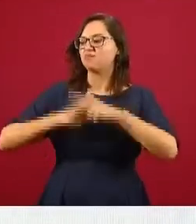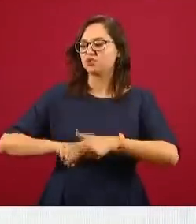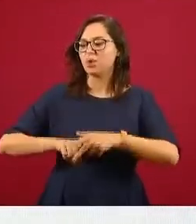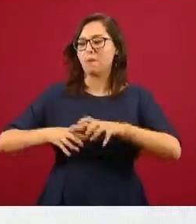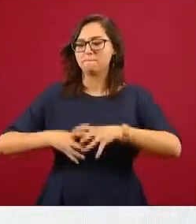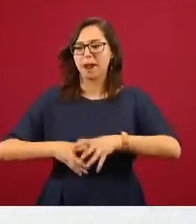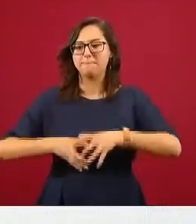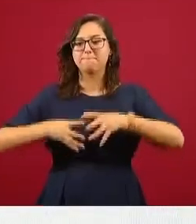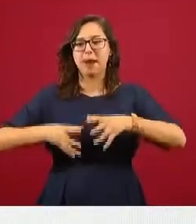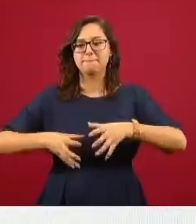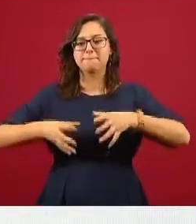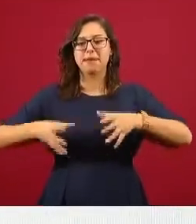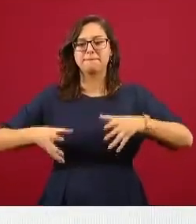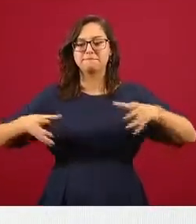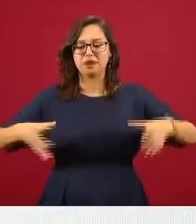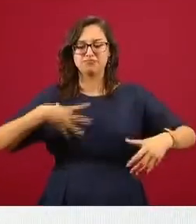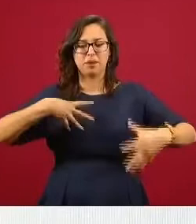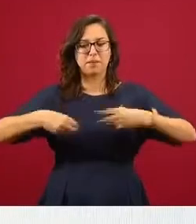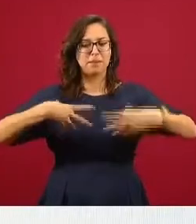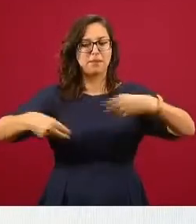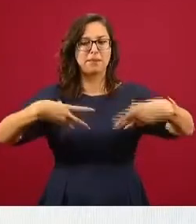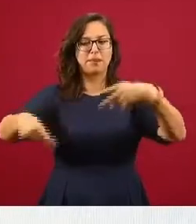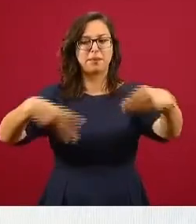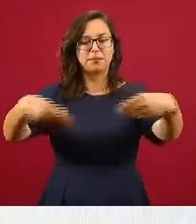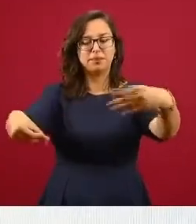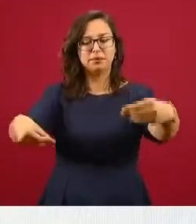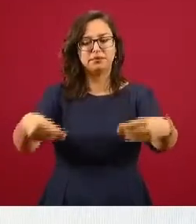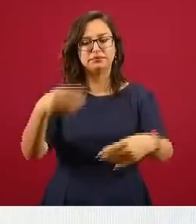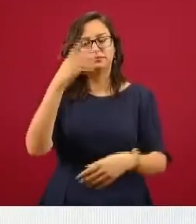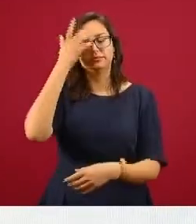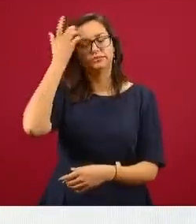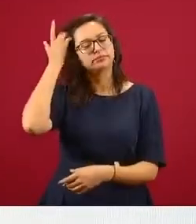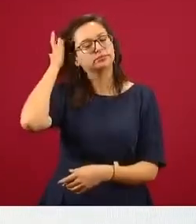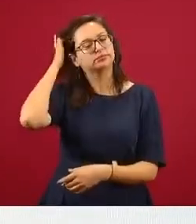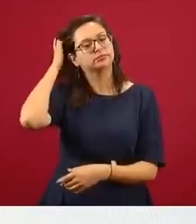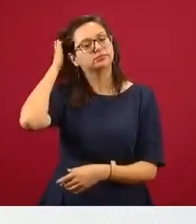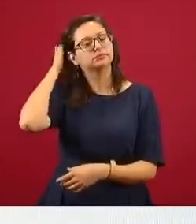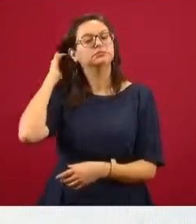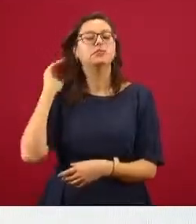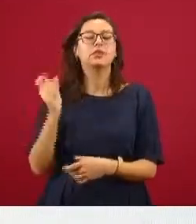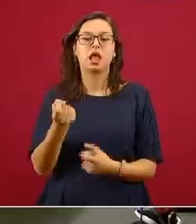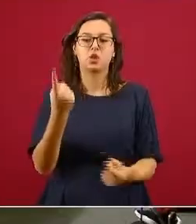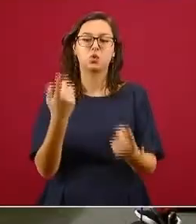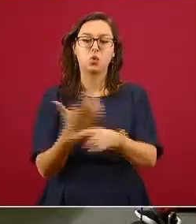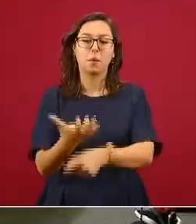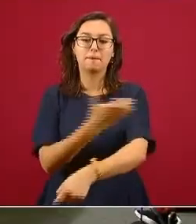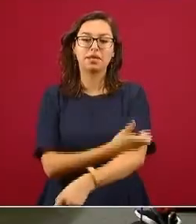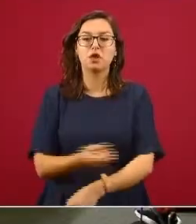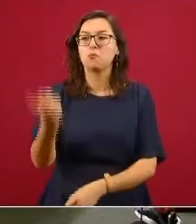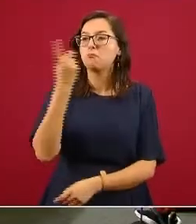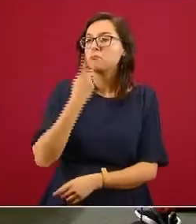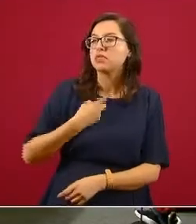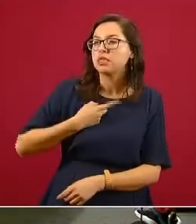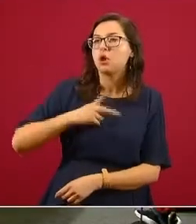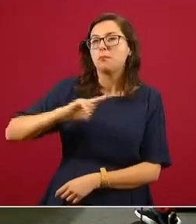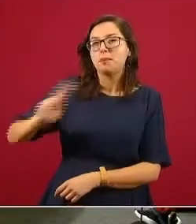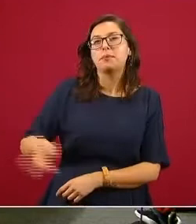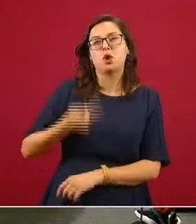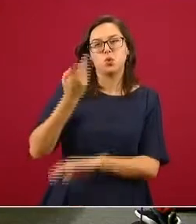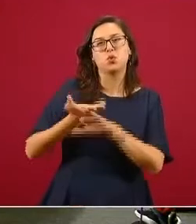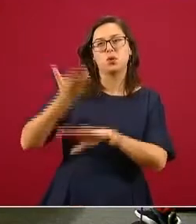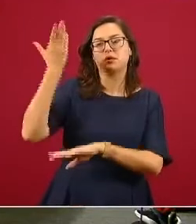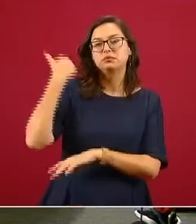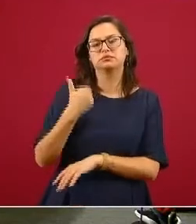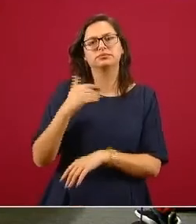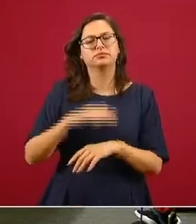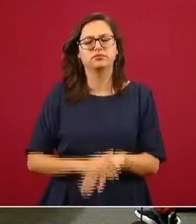de crecimiento rápido de la epidemia. Por aquí algún colega que estaba sentado en esa silla preguntó que qué pasaría